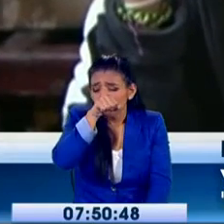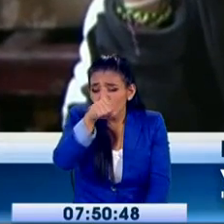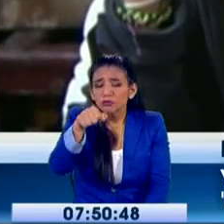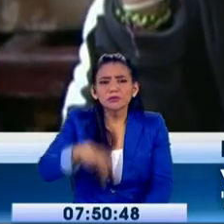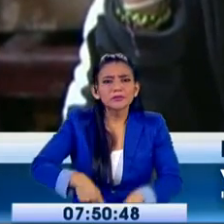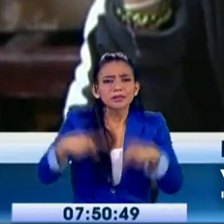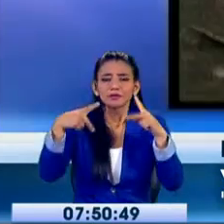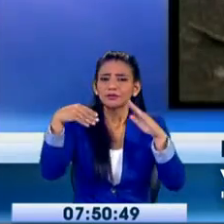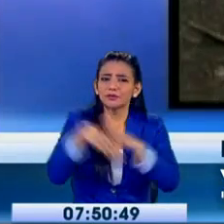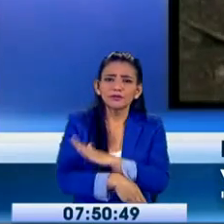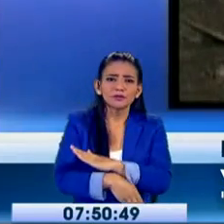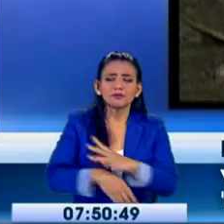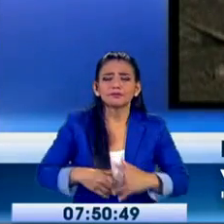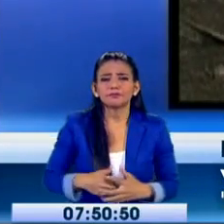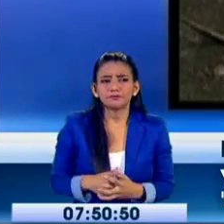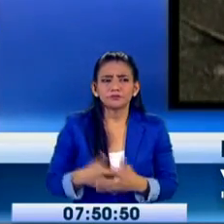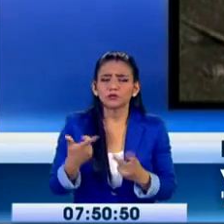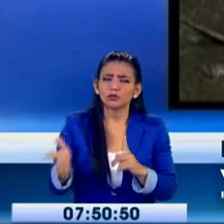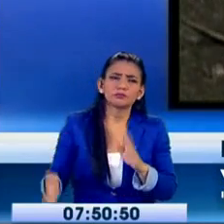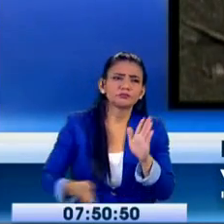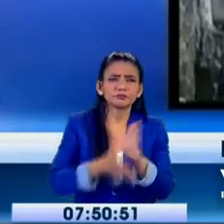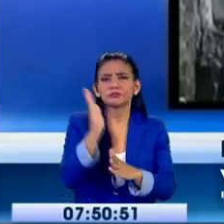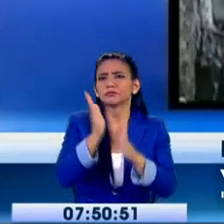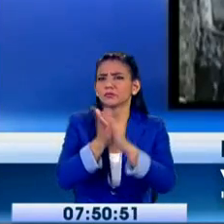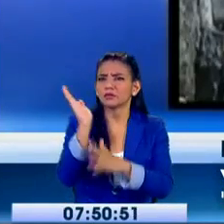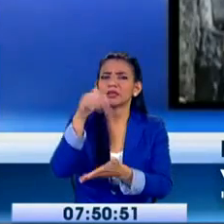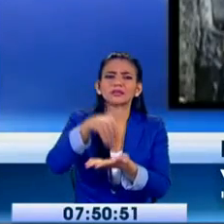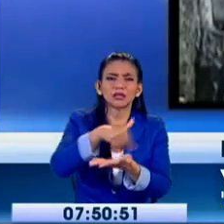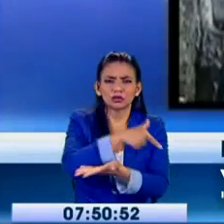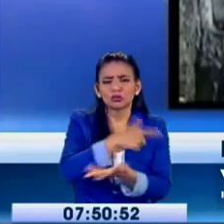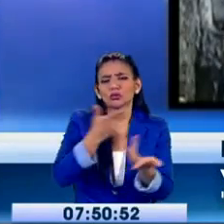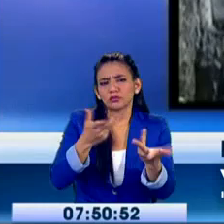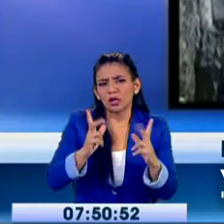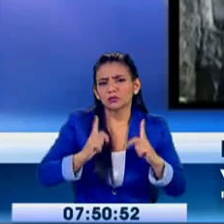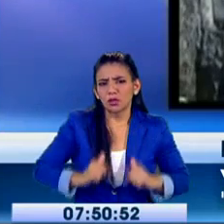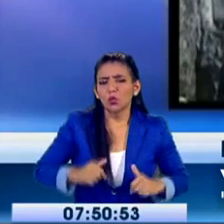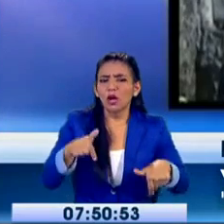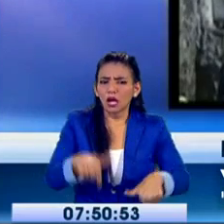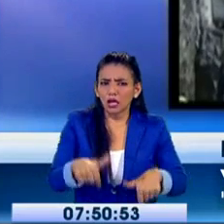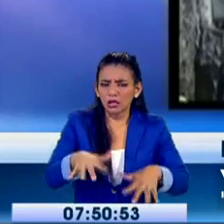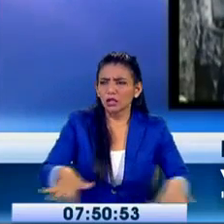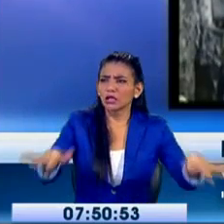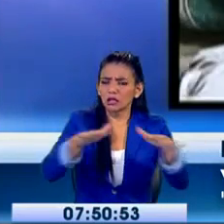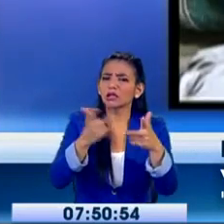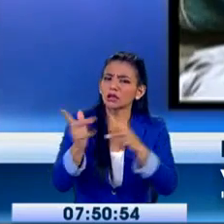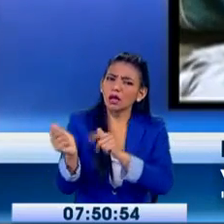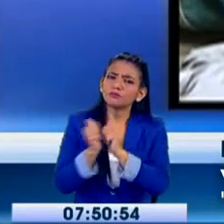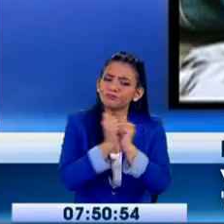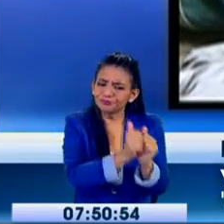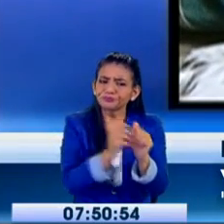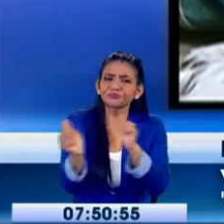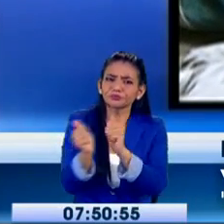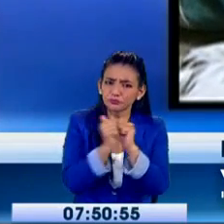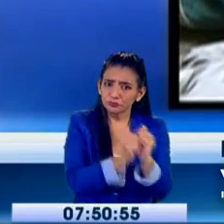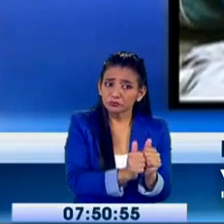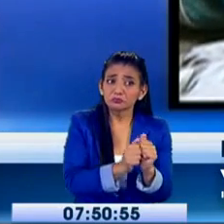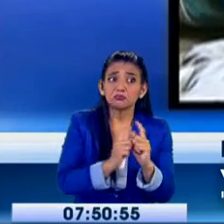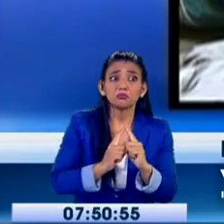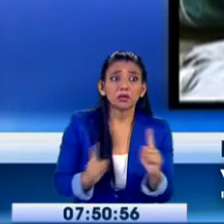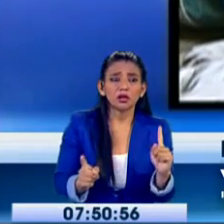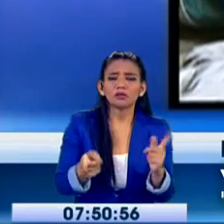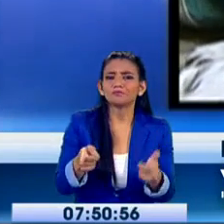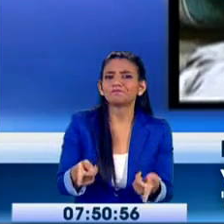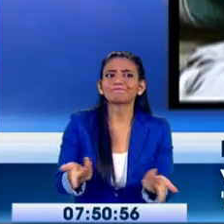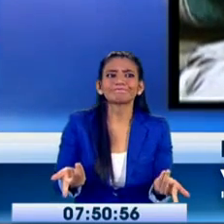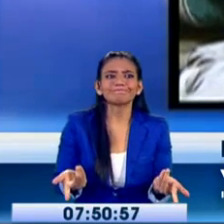sus vidas. Los he llevado a algunos centros de salud, más que todo el de aquí, del lugar donde vivo. Y de ahí he ido al